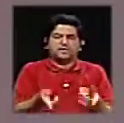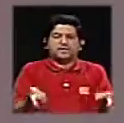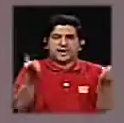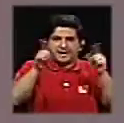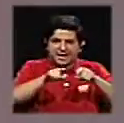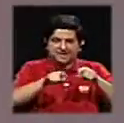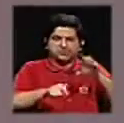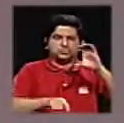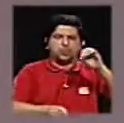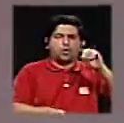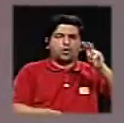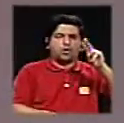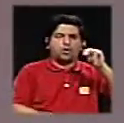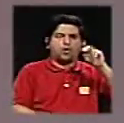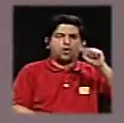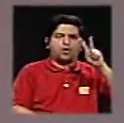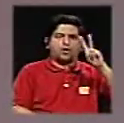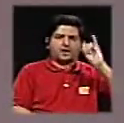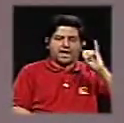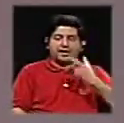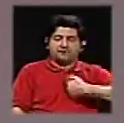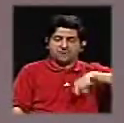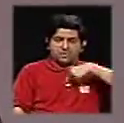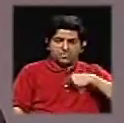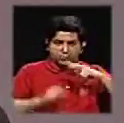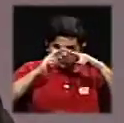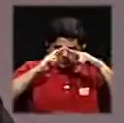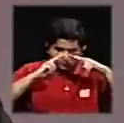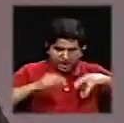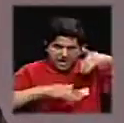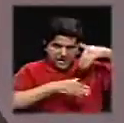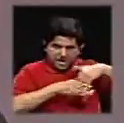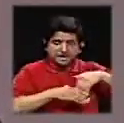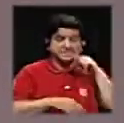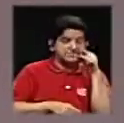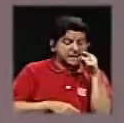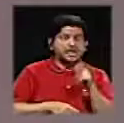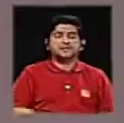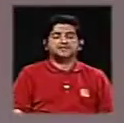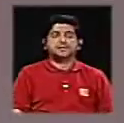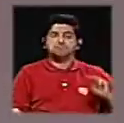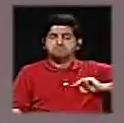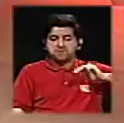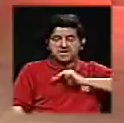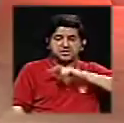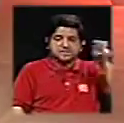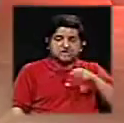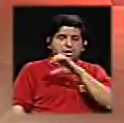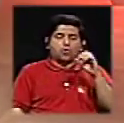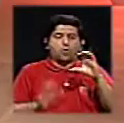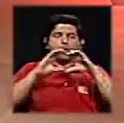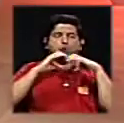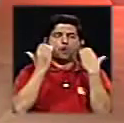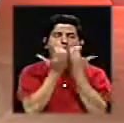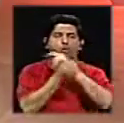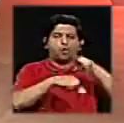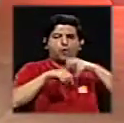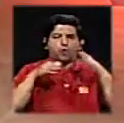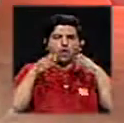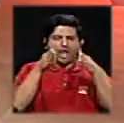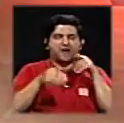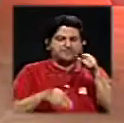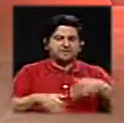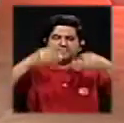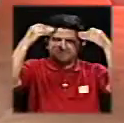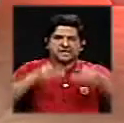eso las auditorías nuestras están circunscritas a la administración, sea MOP, CONAVI. Ellos son los que toman